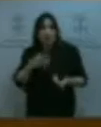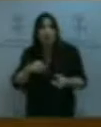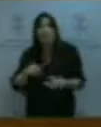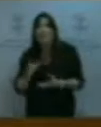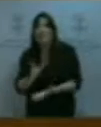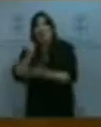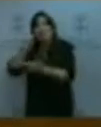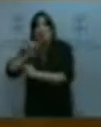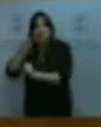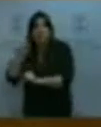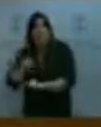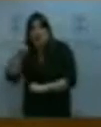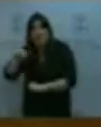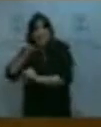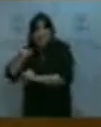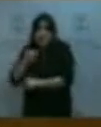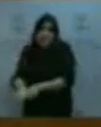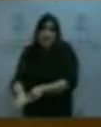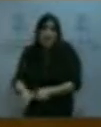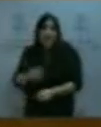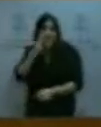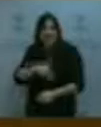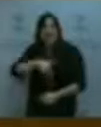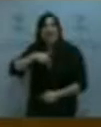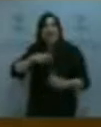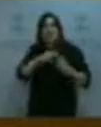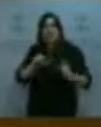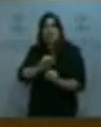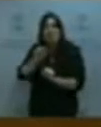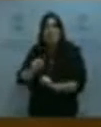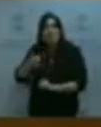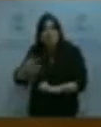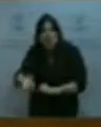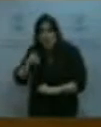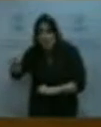intereses generales de Asturias se defienden muy mal,